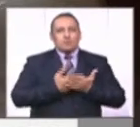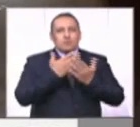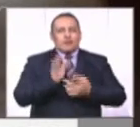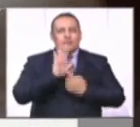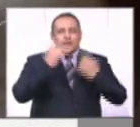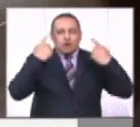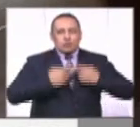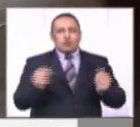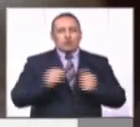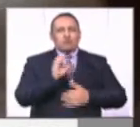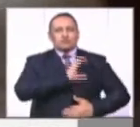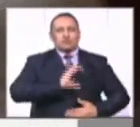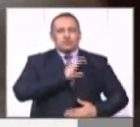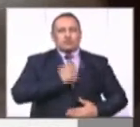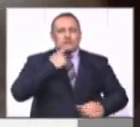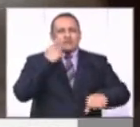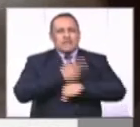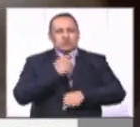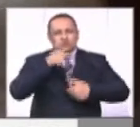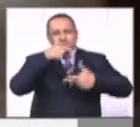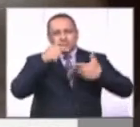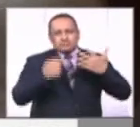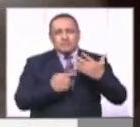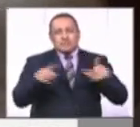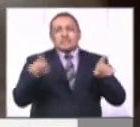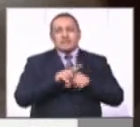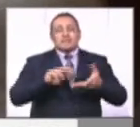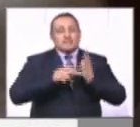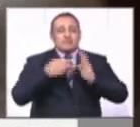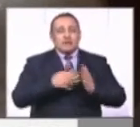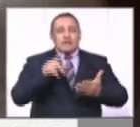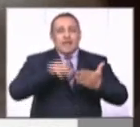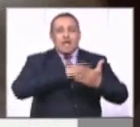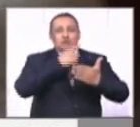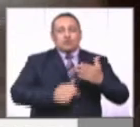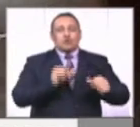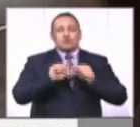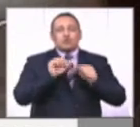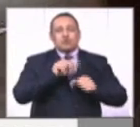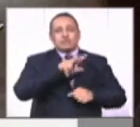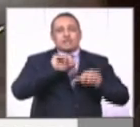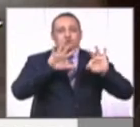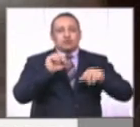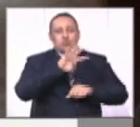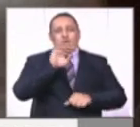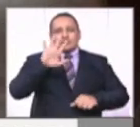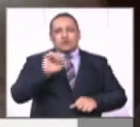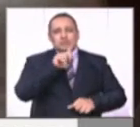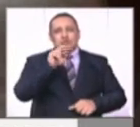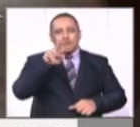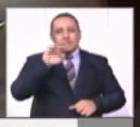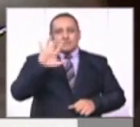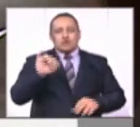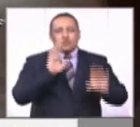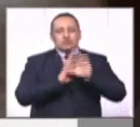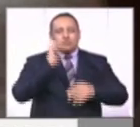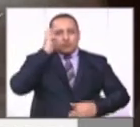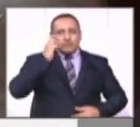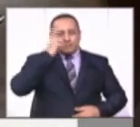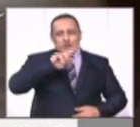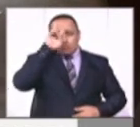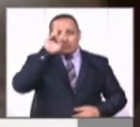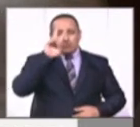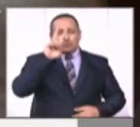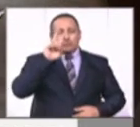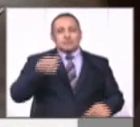concurrencia de las conductas imputadas y como las mismas implican la infracción de los artículos 38 45 y 125 de la constitución política